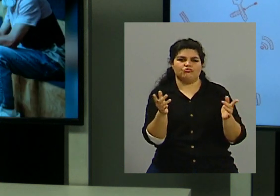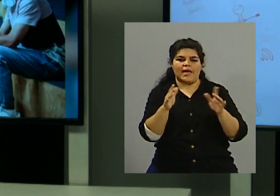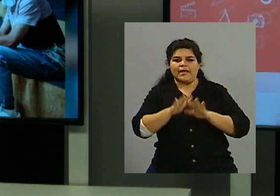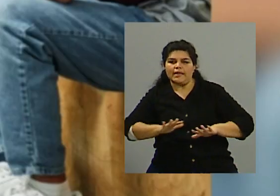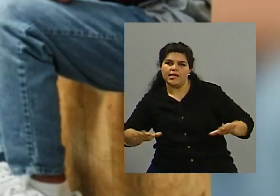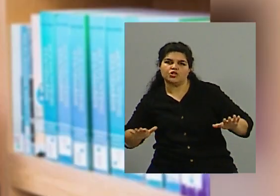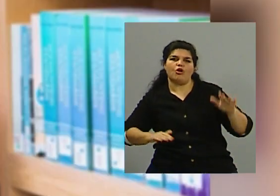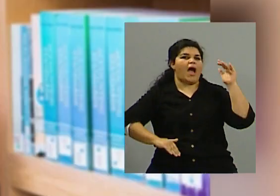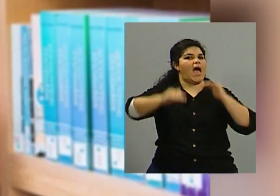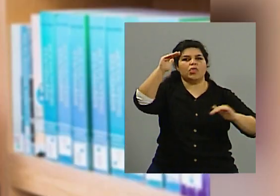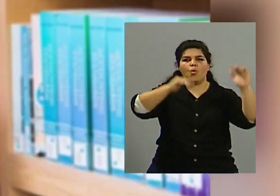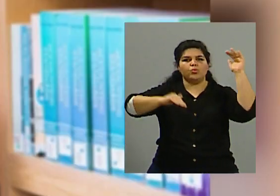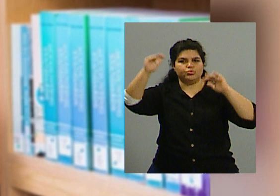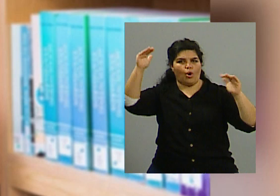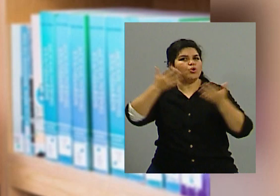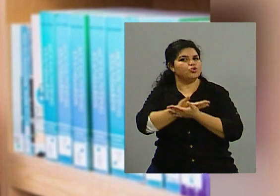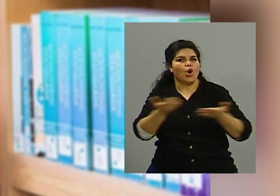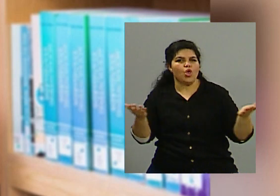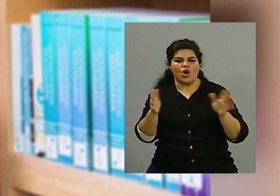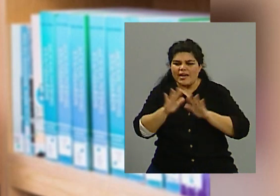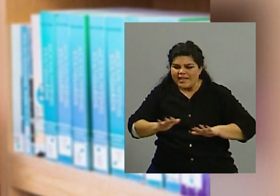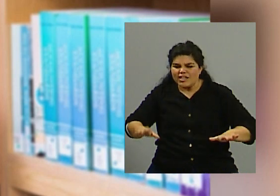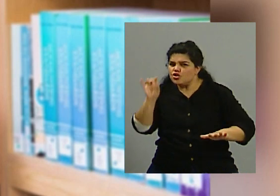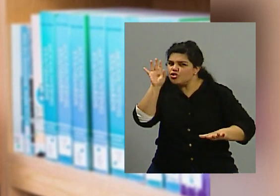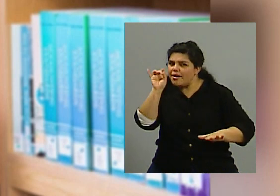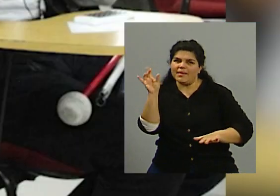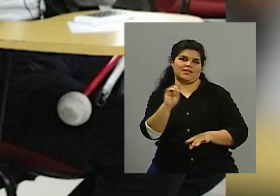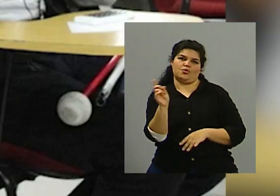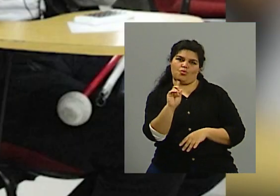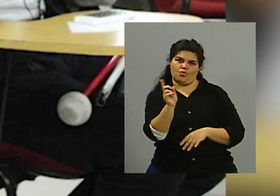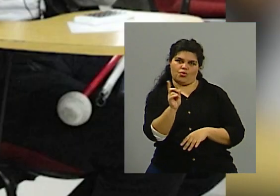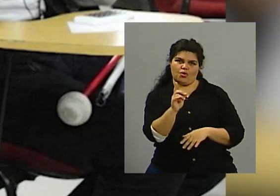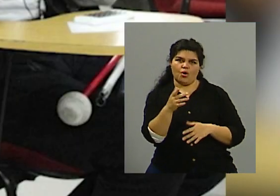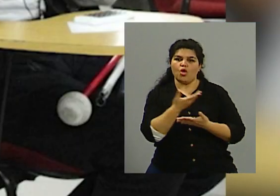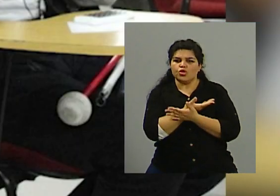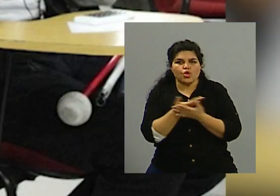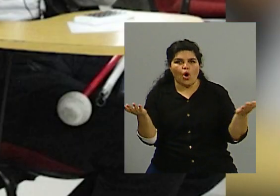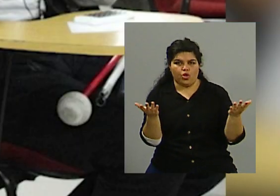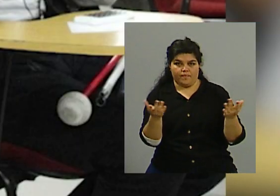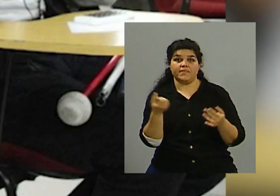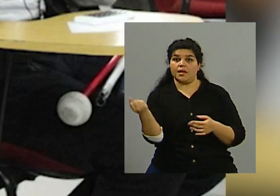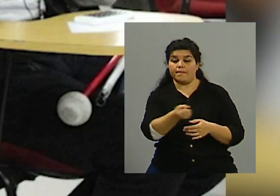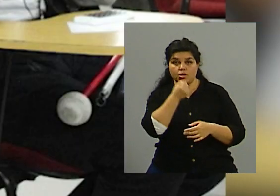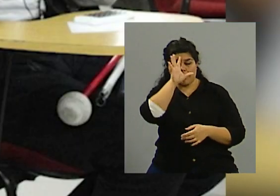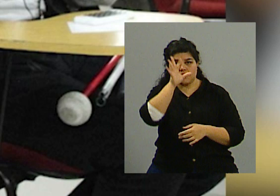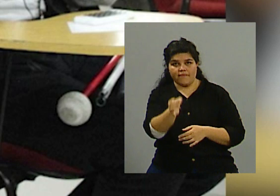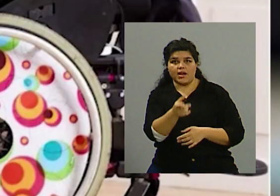son adultos, Ujú. no quiero hablar de niños. Pasamos del concepto de que toda